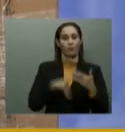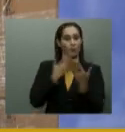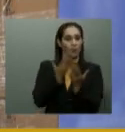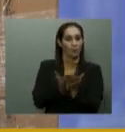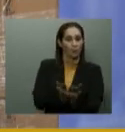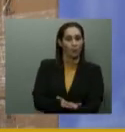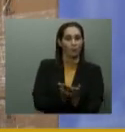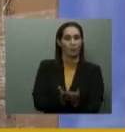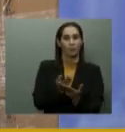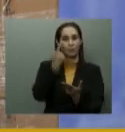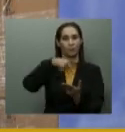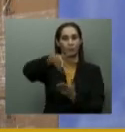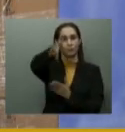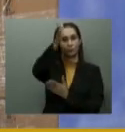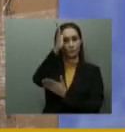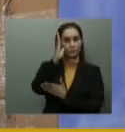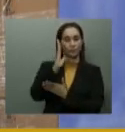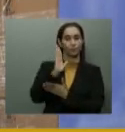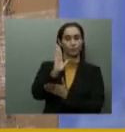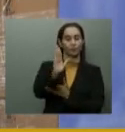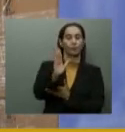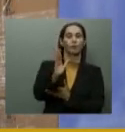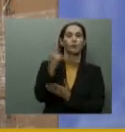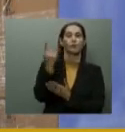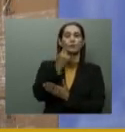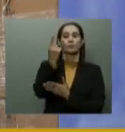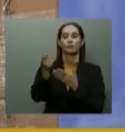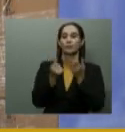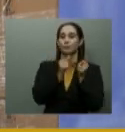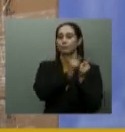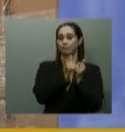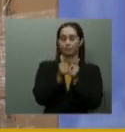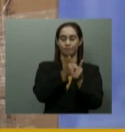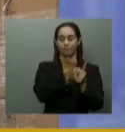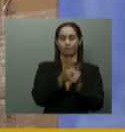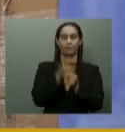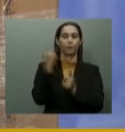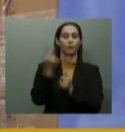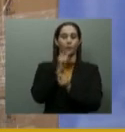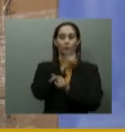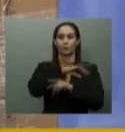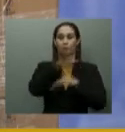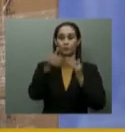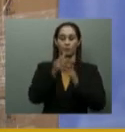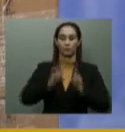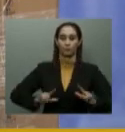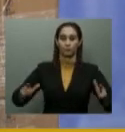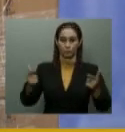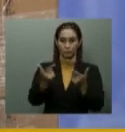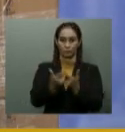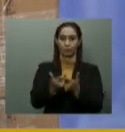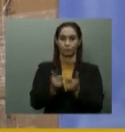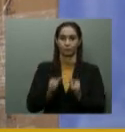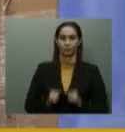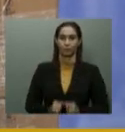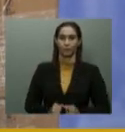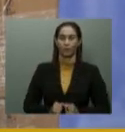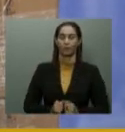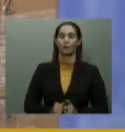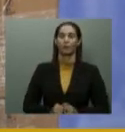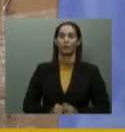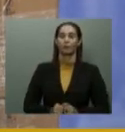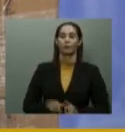los cambios pero ahora falta entonces que entremos en acción no los